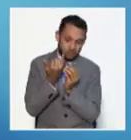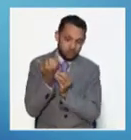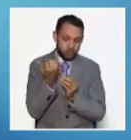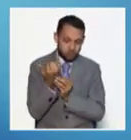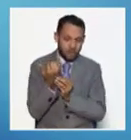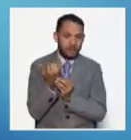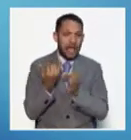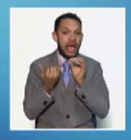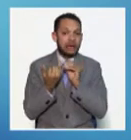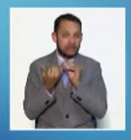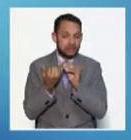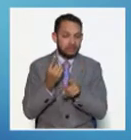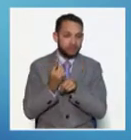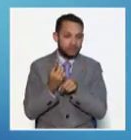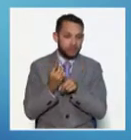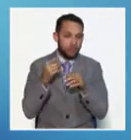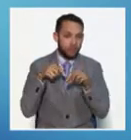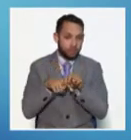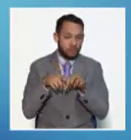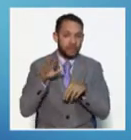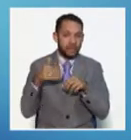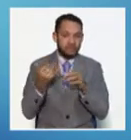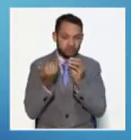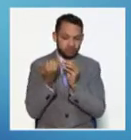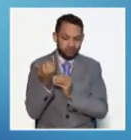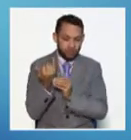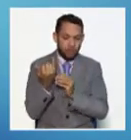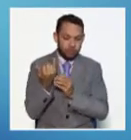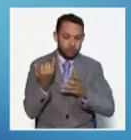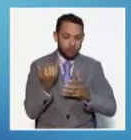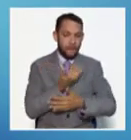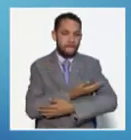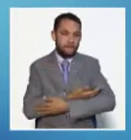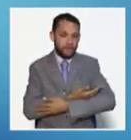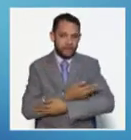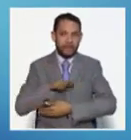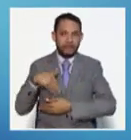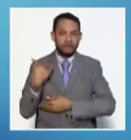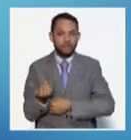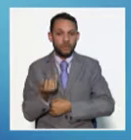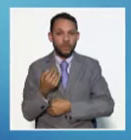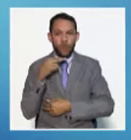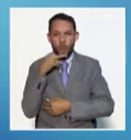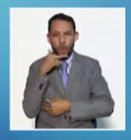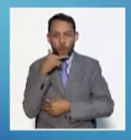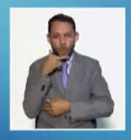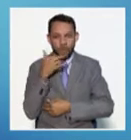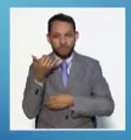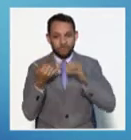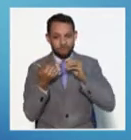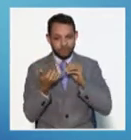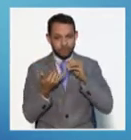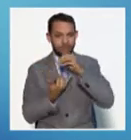de las trompas y vemos algunos órganos rojos laterales como en forma de nuez esos corresponden a los ovarios